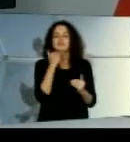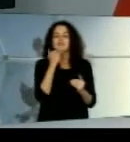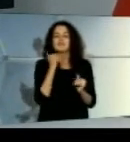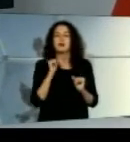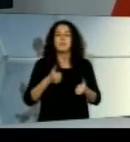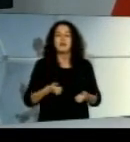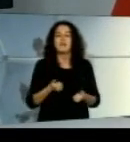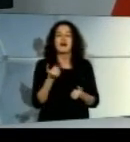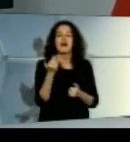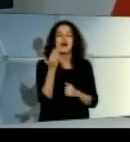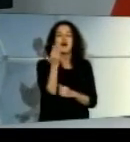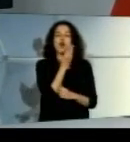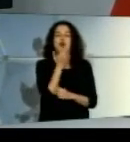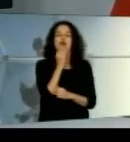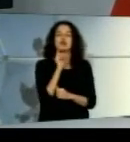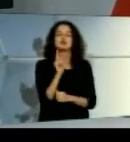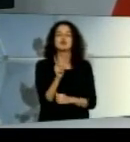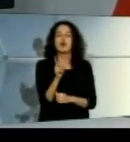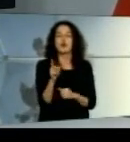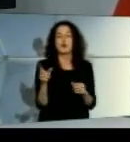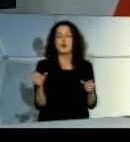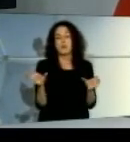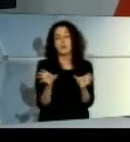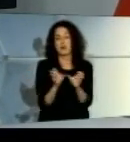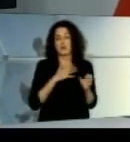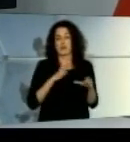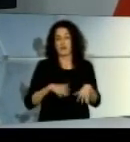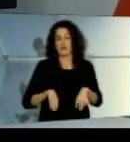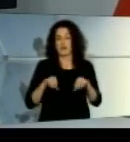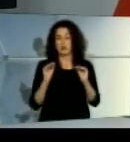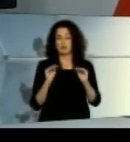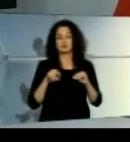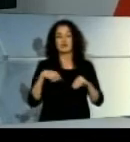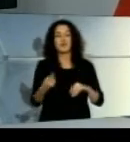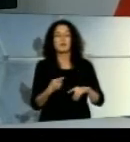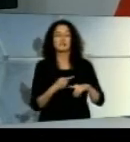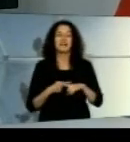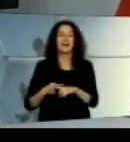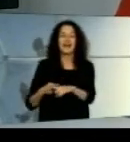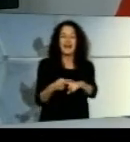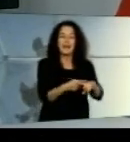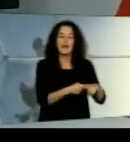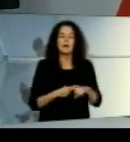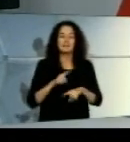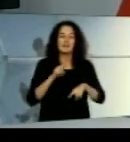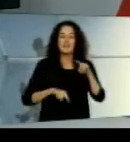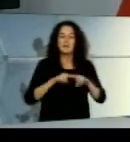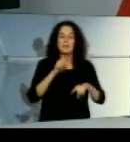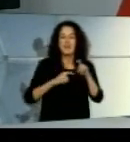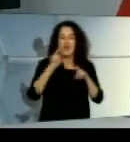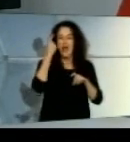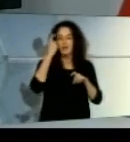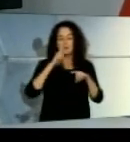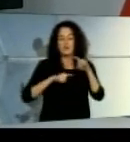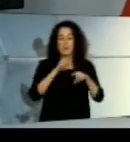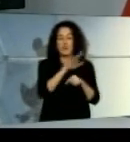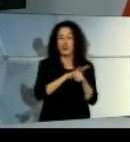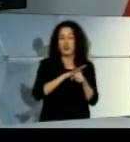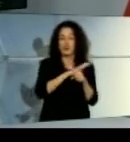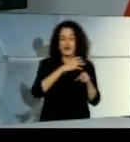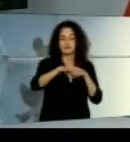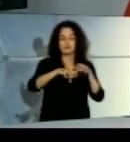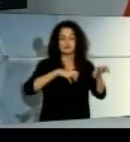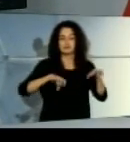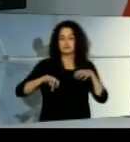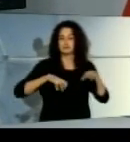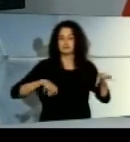prácticamente de sordos para la provincia de Burgos. Entonces se va a repartir la admisión de alumnos por partidos judiciales. Este